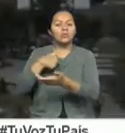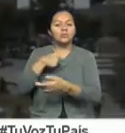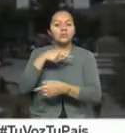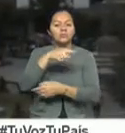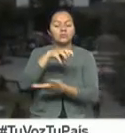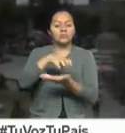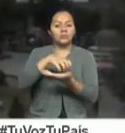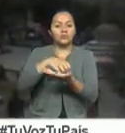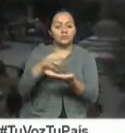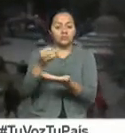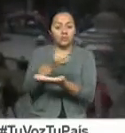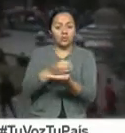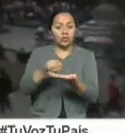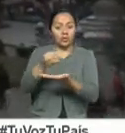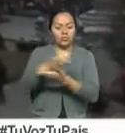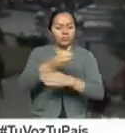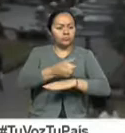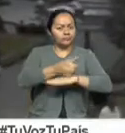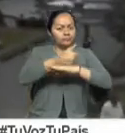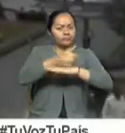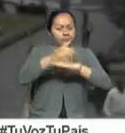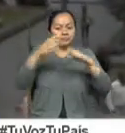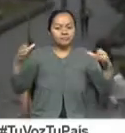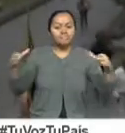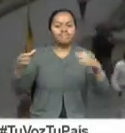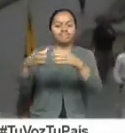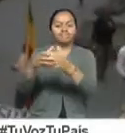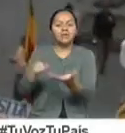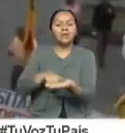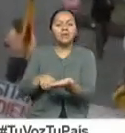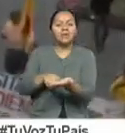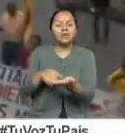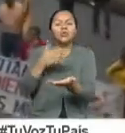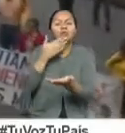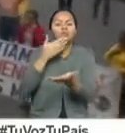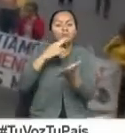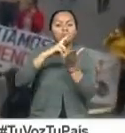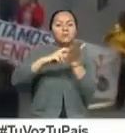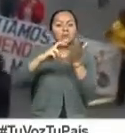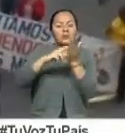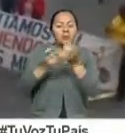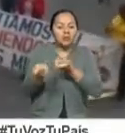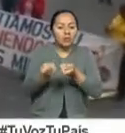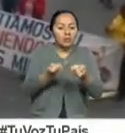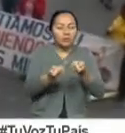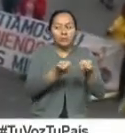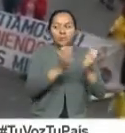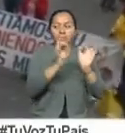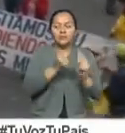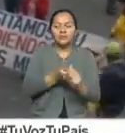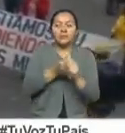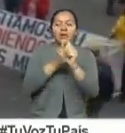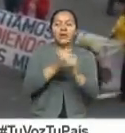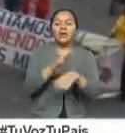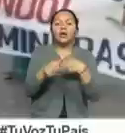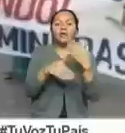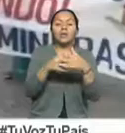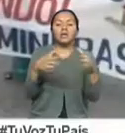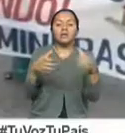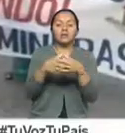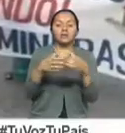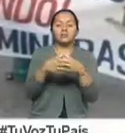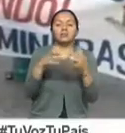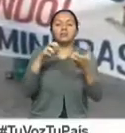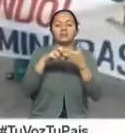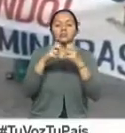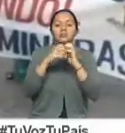El Oro para analizar acciones encaminadas al control de la minería ilegal en el cantón Zaruma. En la reunión se abordó el problema